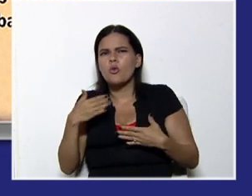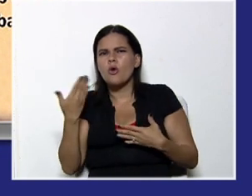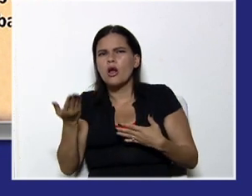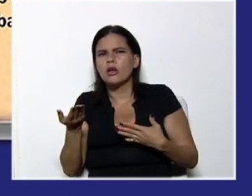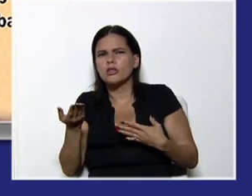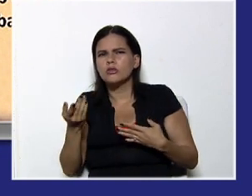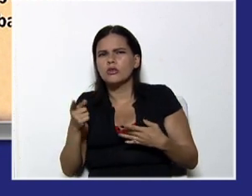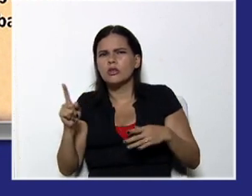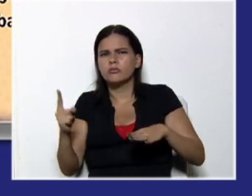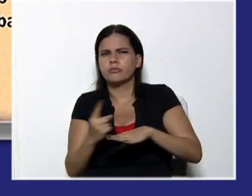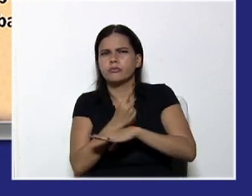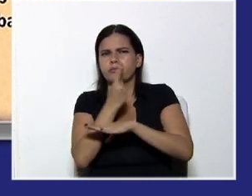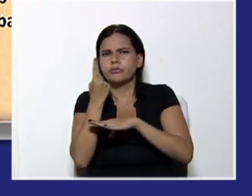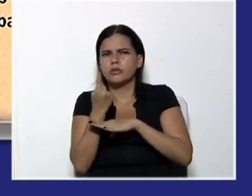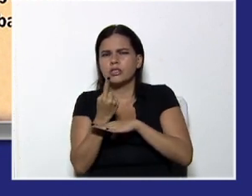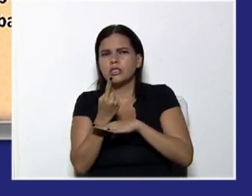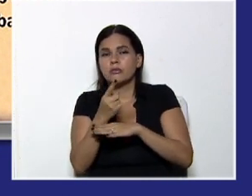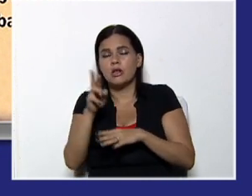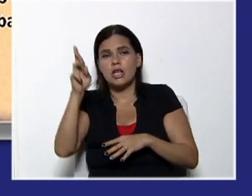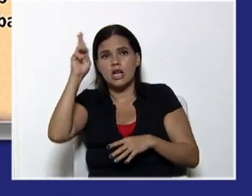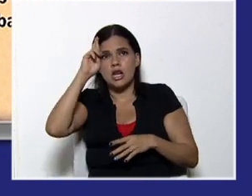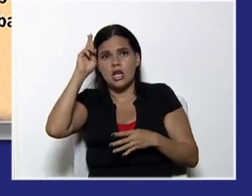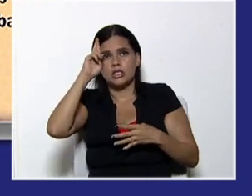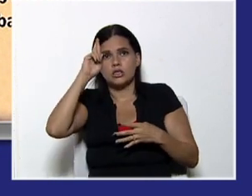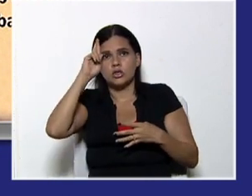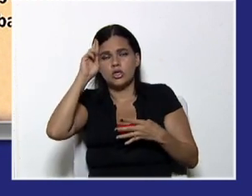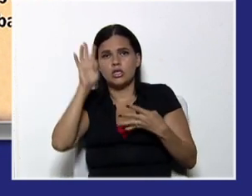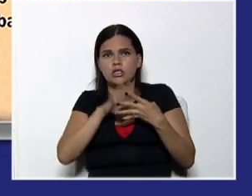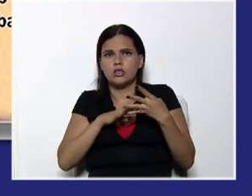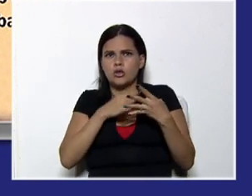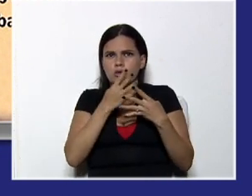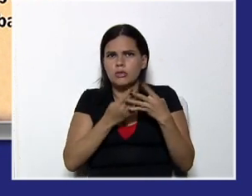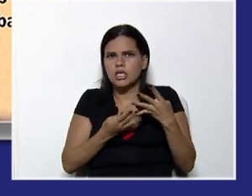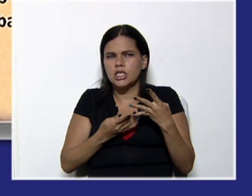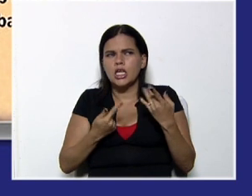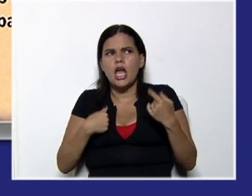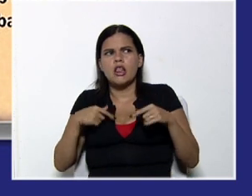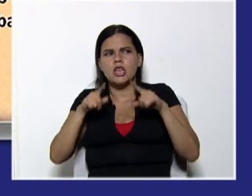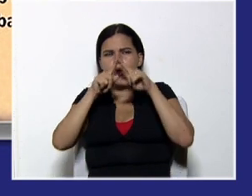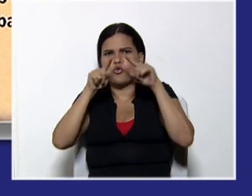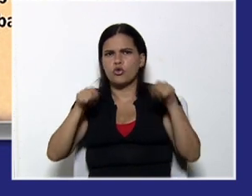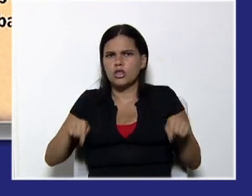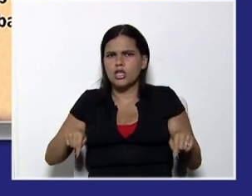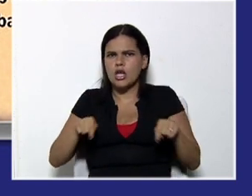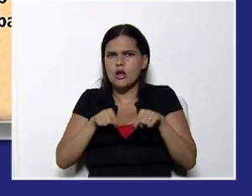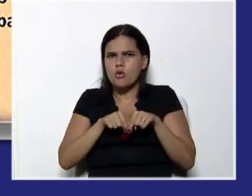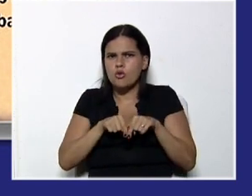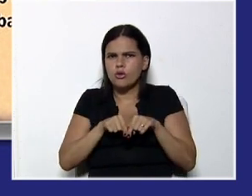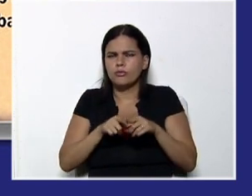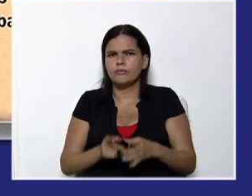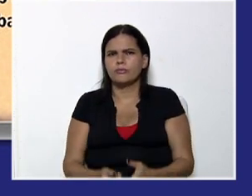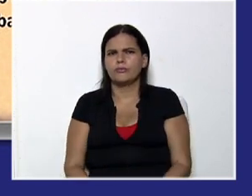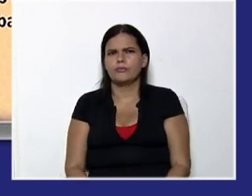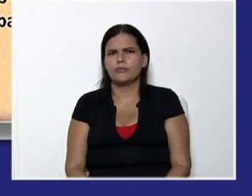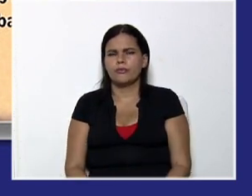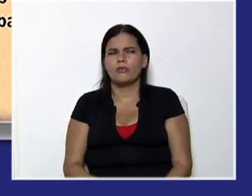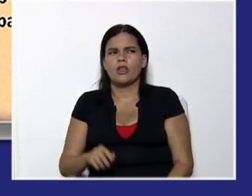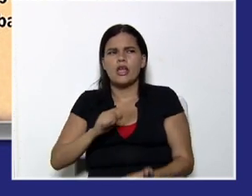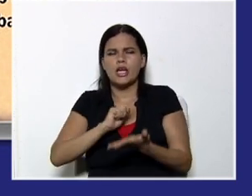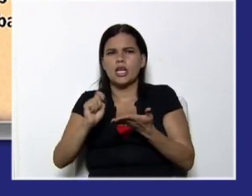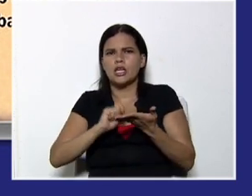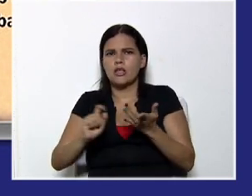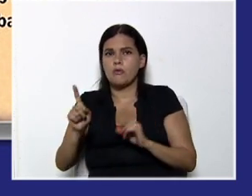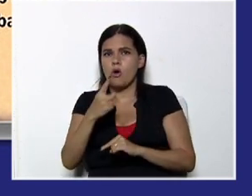razones trigonométricas de un triángulo rectángulo? Escriba un ejemplo de cada una. Ahora sí, vamos